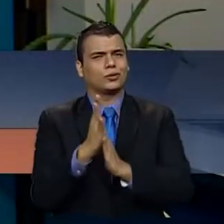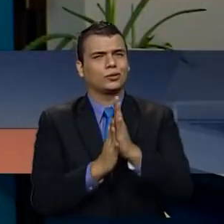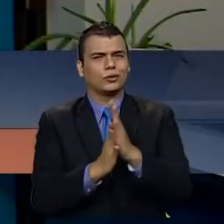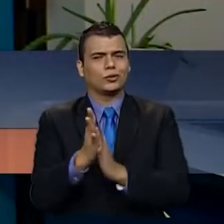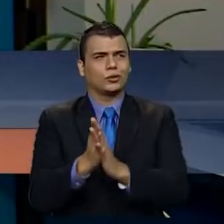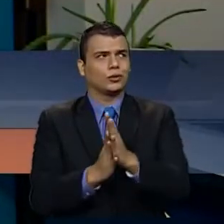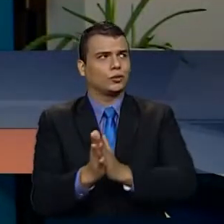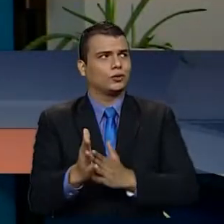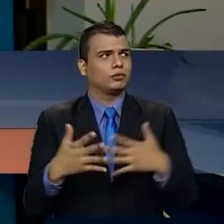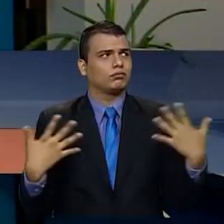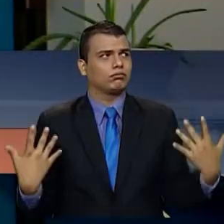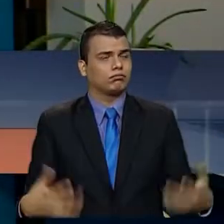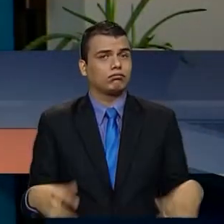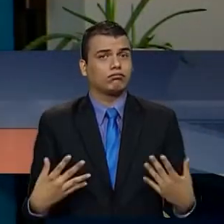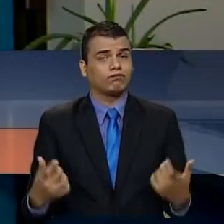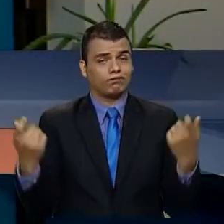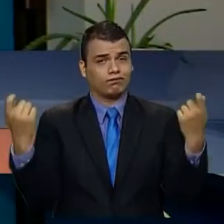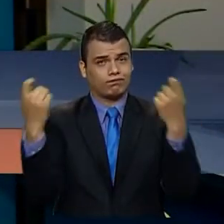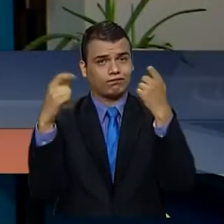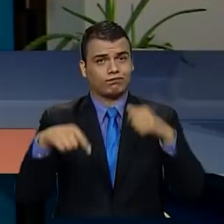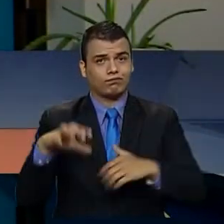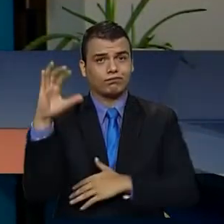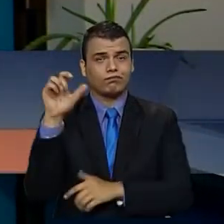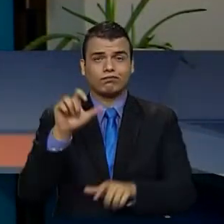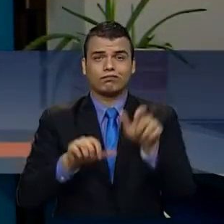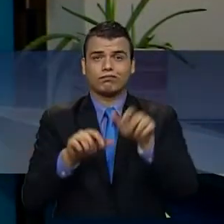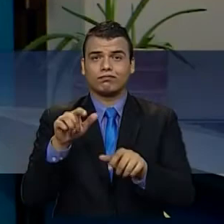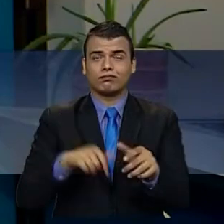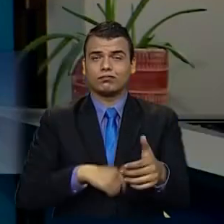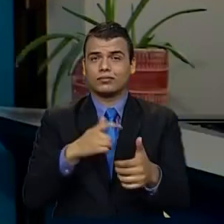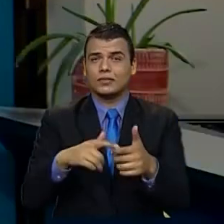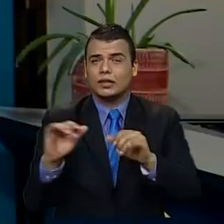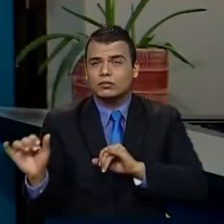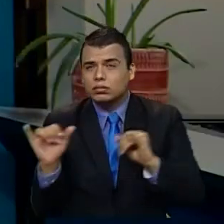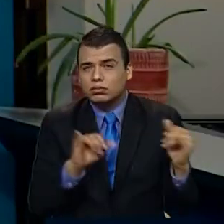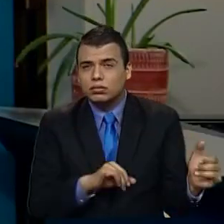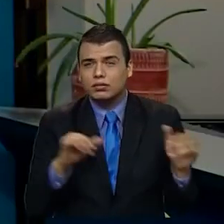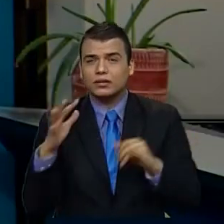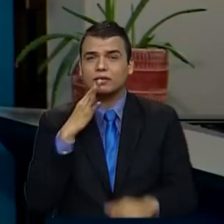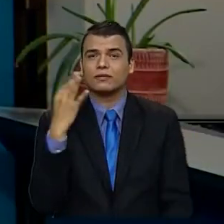vibrantes campañas para los colombianos en este Tour de Francia 2017.